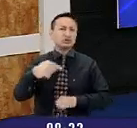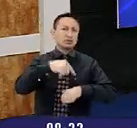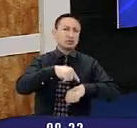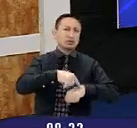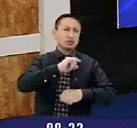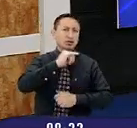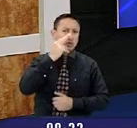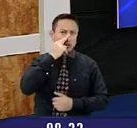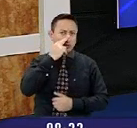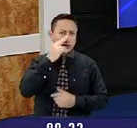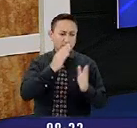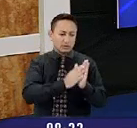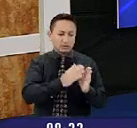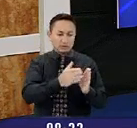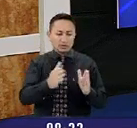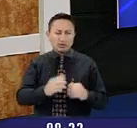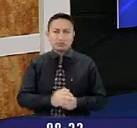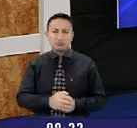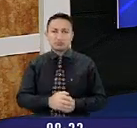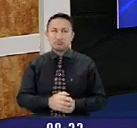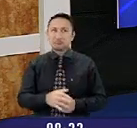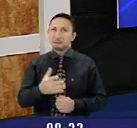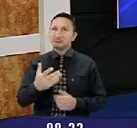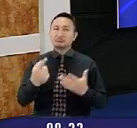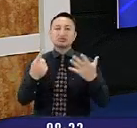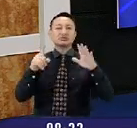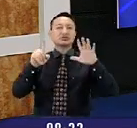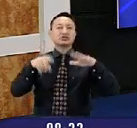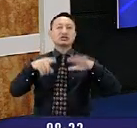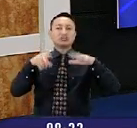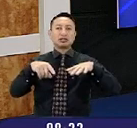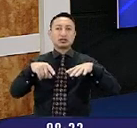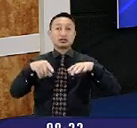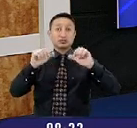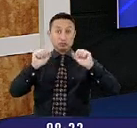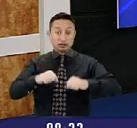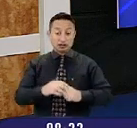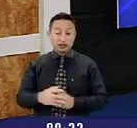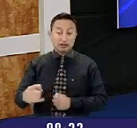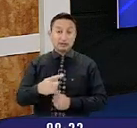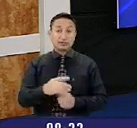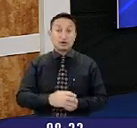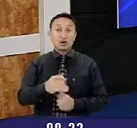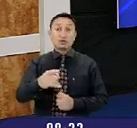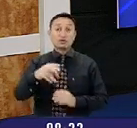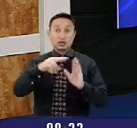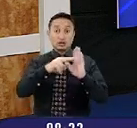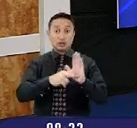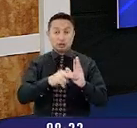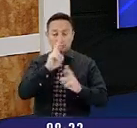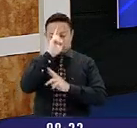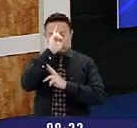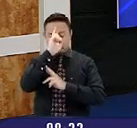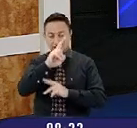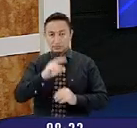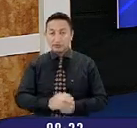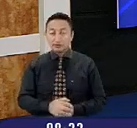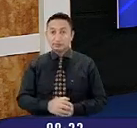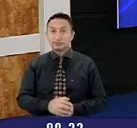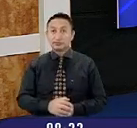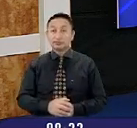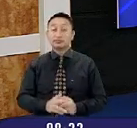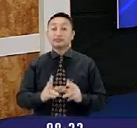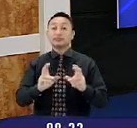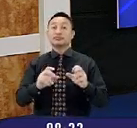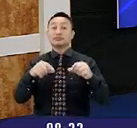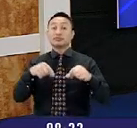junio, julio, agosto, septiembre, octubre, diciembre. 6 meses para los que están atrás y usted cumpla con la normativa indicada, sobre todo para evitar